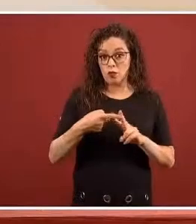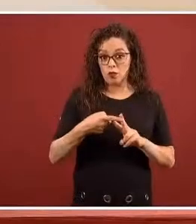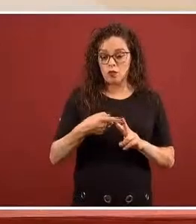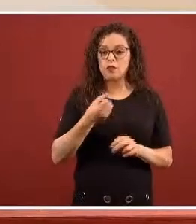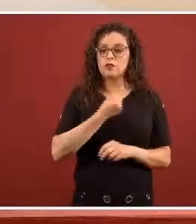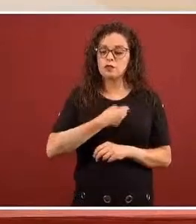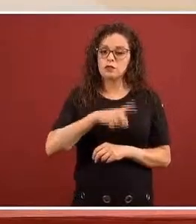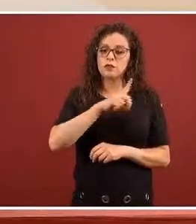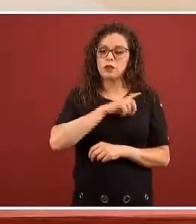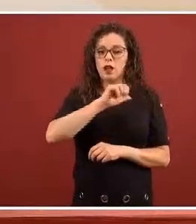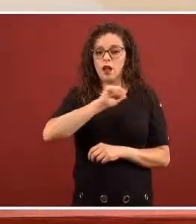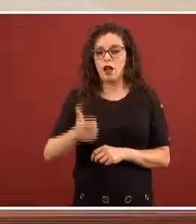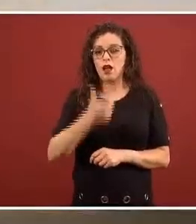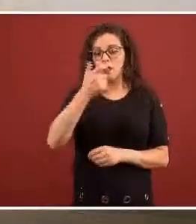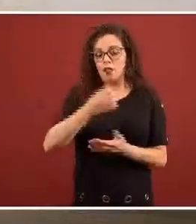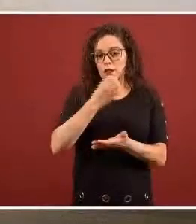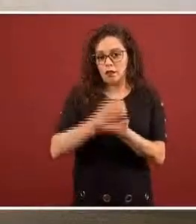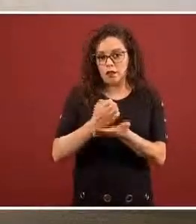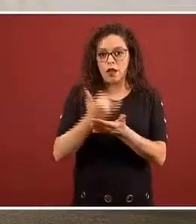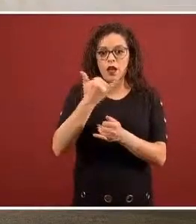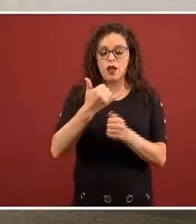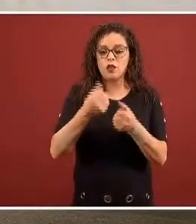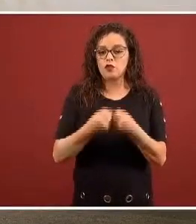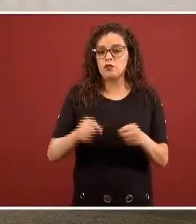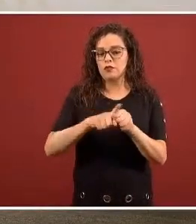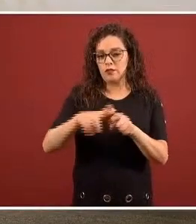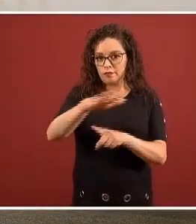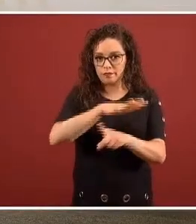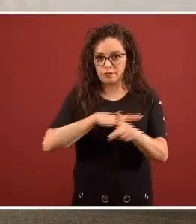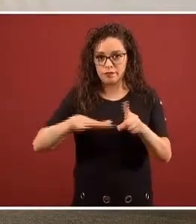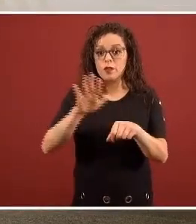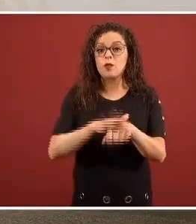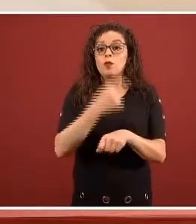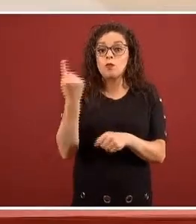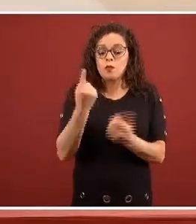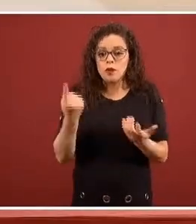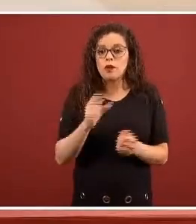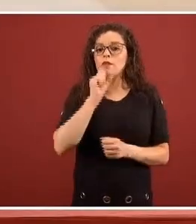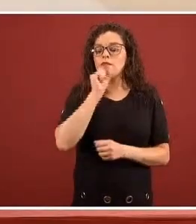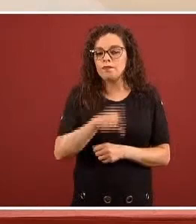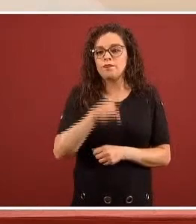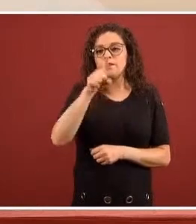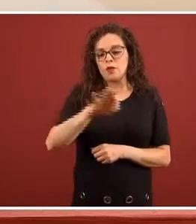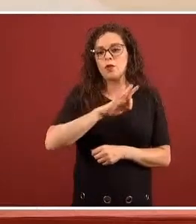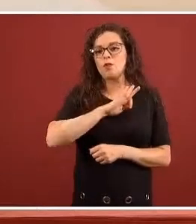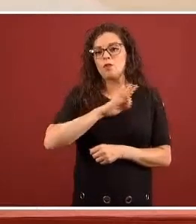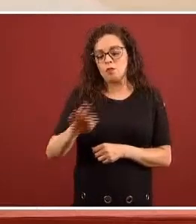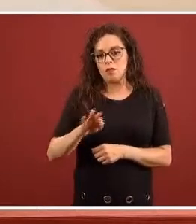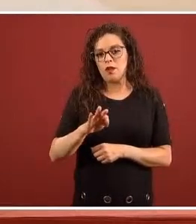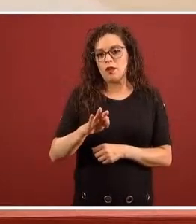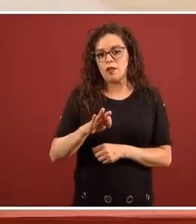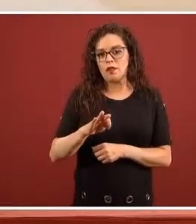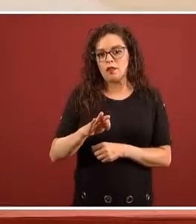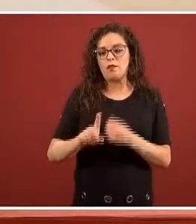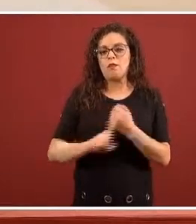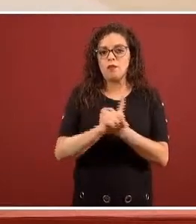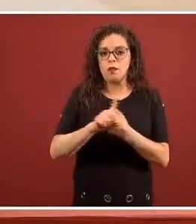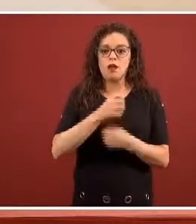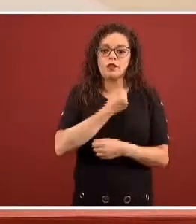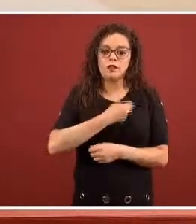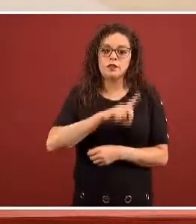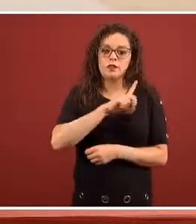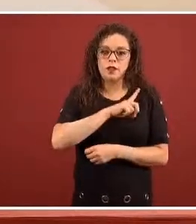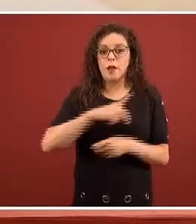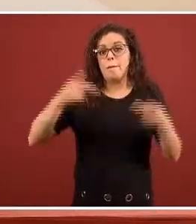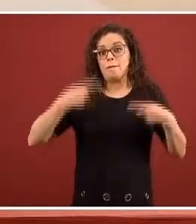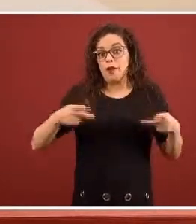y social, porque esa a su vez repercute sobre el bienestar de las personas. Entonces, en todo momento consideramos